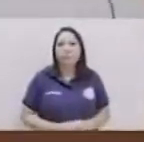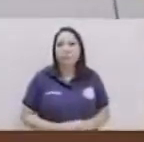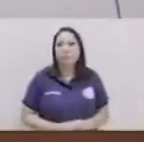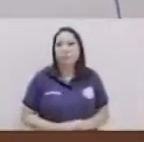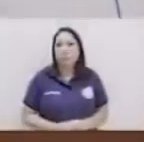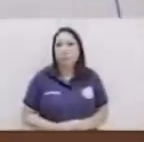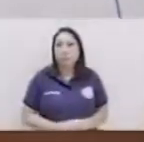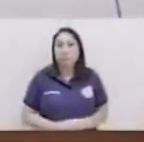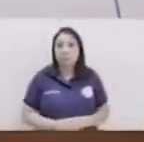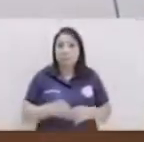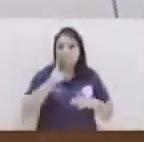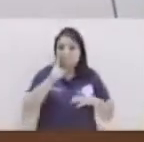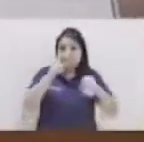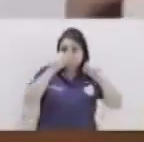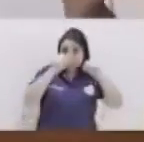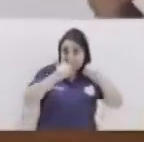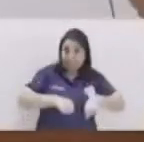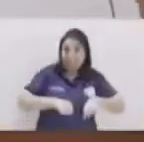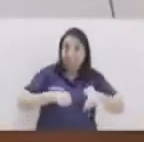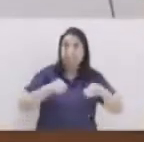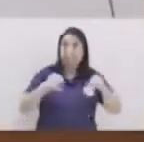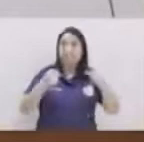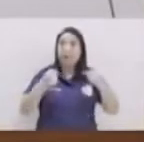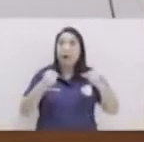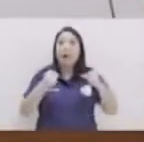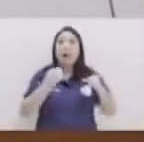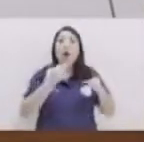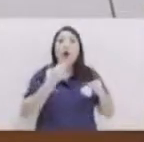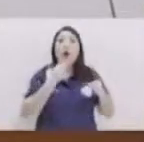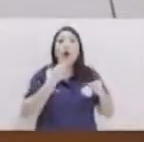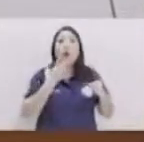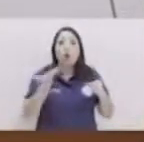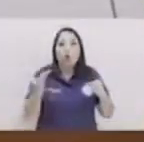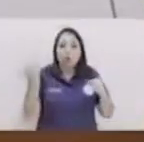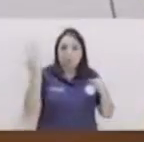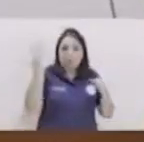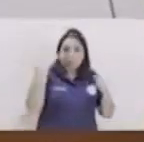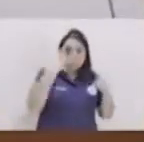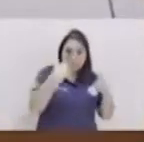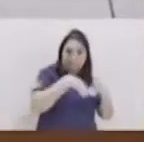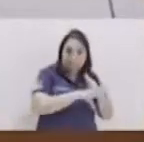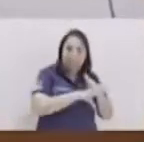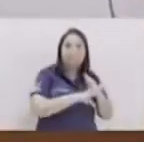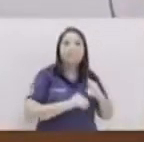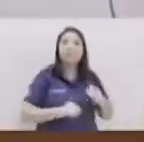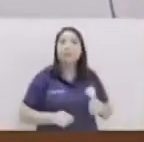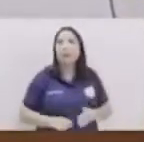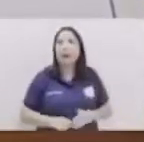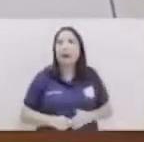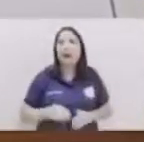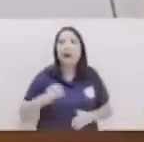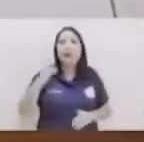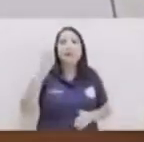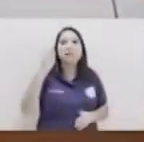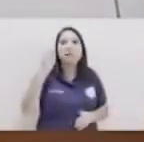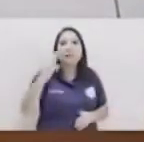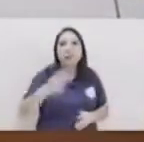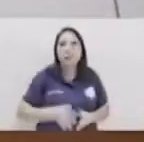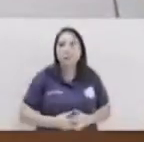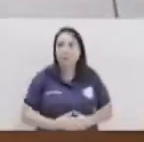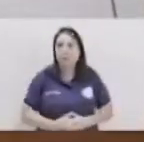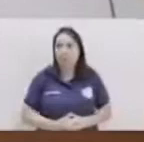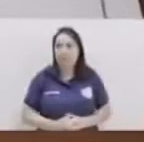Entonces, puedes ya empezar a utilizar el color celeste. Mojo primero, ¿verdad? Sí, puede mojar un poquito.